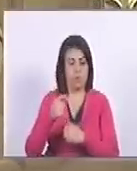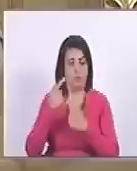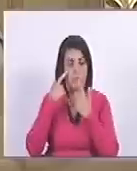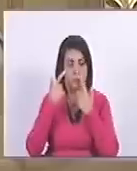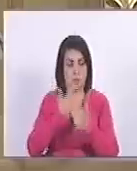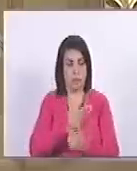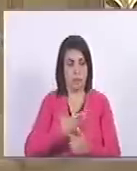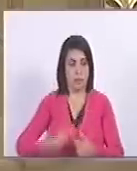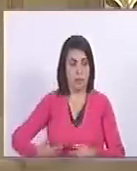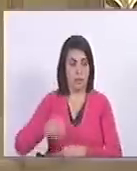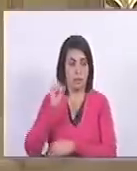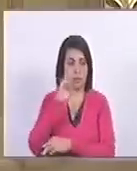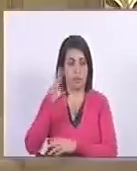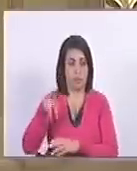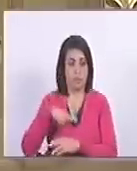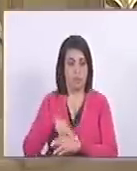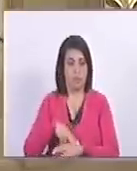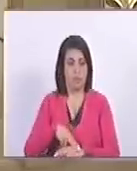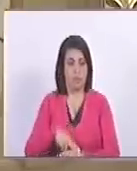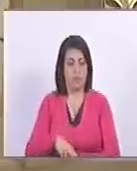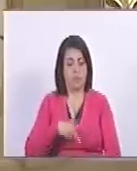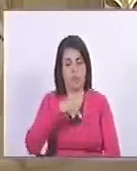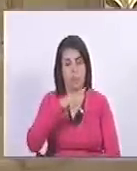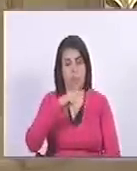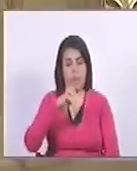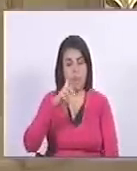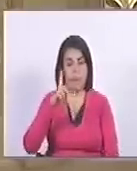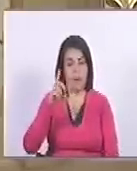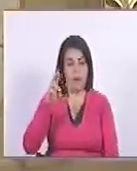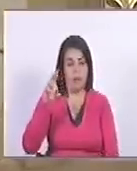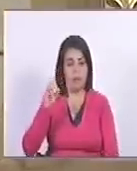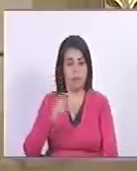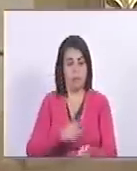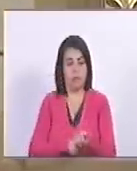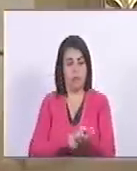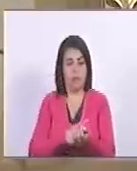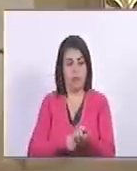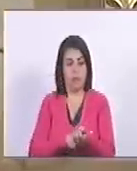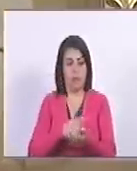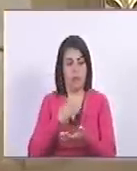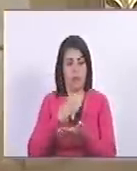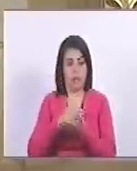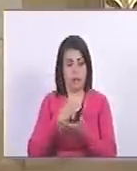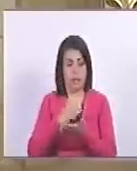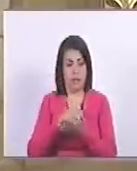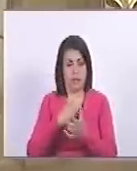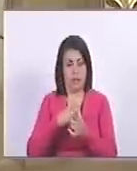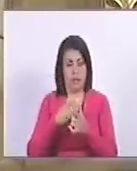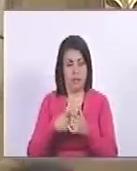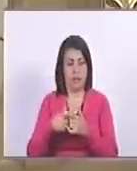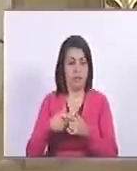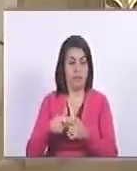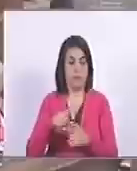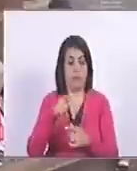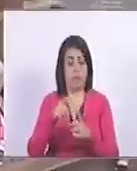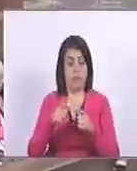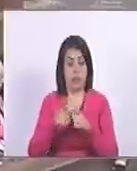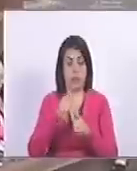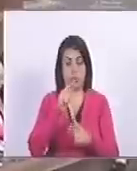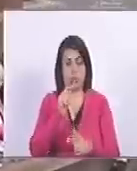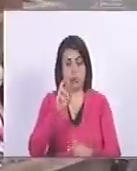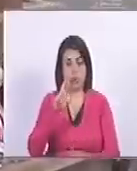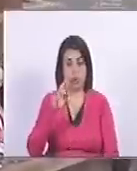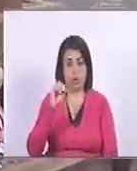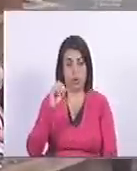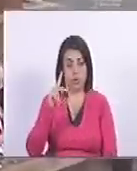y presidente de la Asamblea Nacional, ciudadano Pedro Infante, hermano de Katia, de la tribu Toromaima, primer